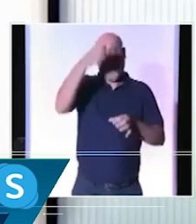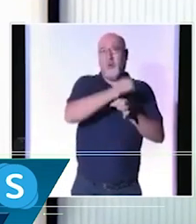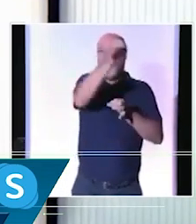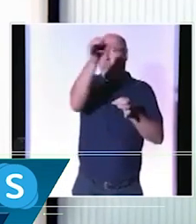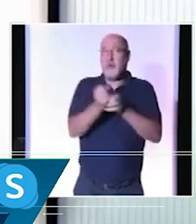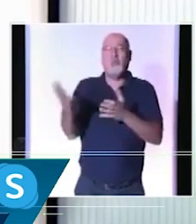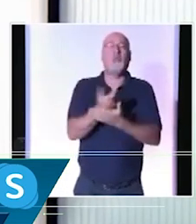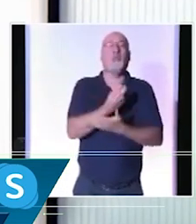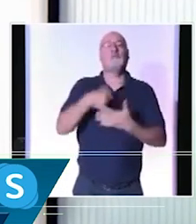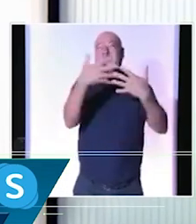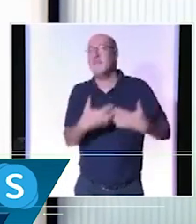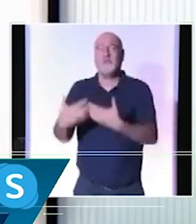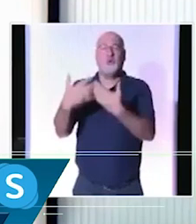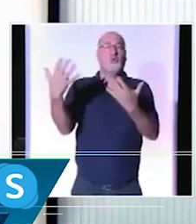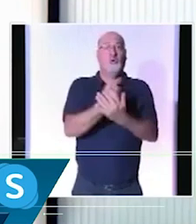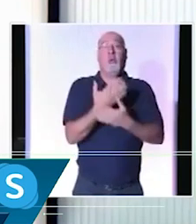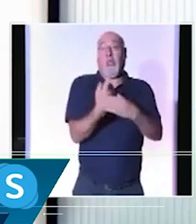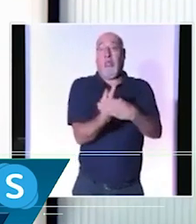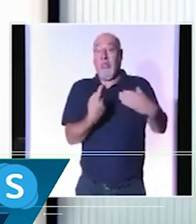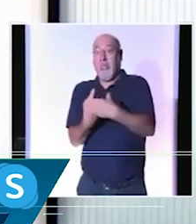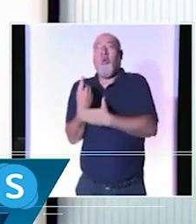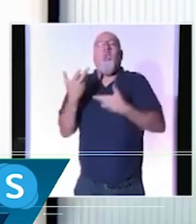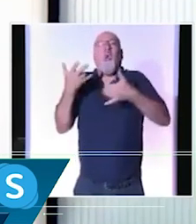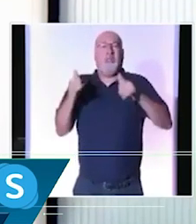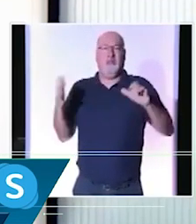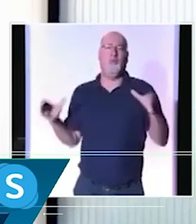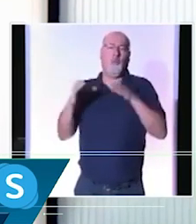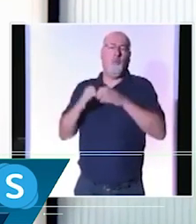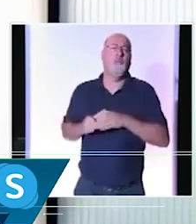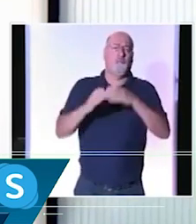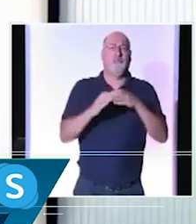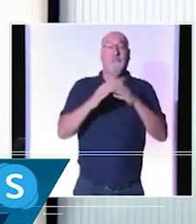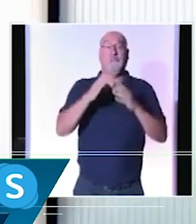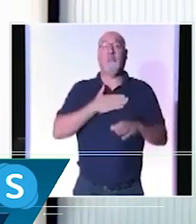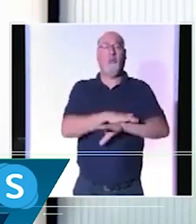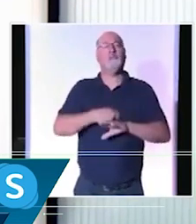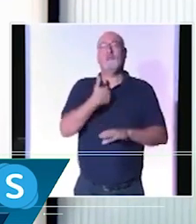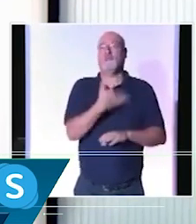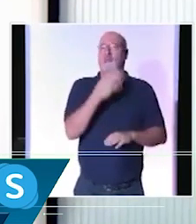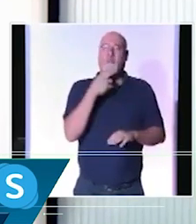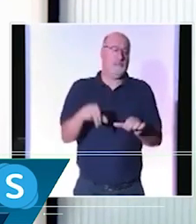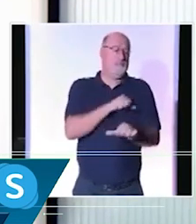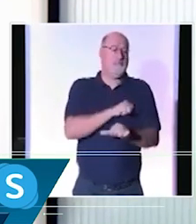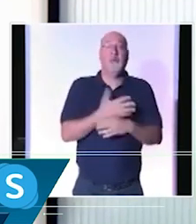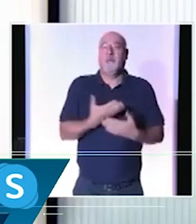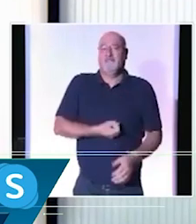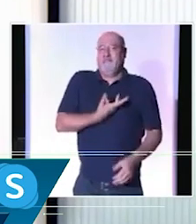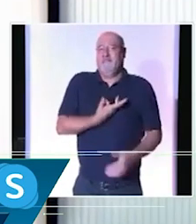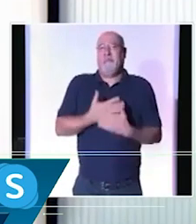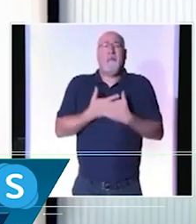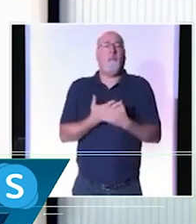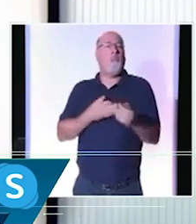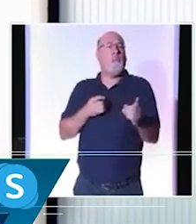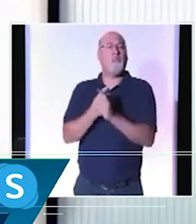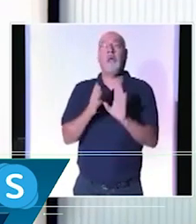hace 3 años. ¿Por qué no ha cambiado ese sistema? Porque lo aceptó, ¿vale? Pues si usted lo ha aceptado, usted ahora no puede irle a las empresas y decirle le voy a quitar